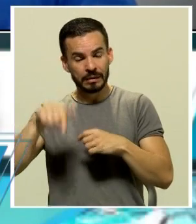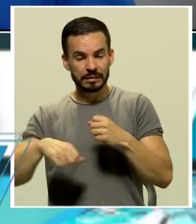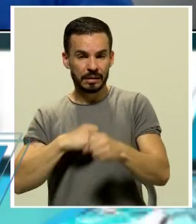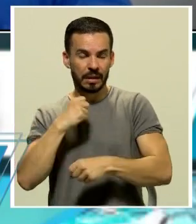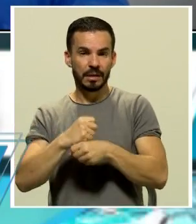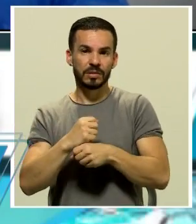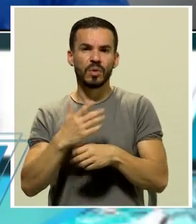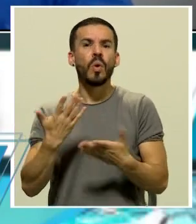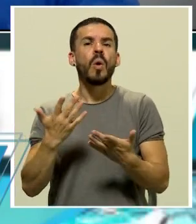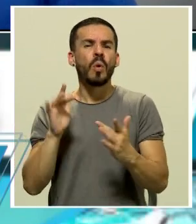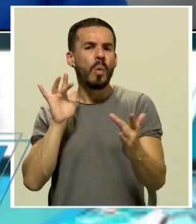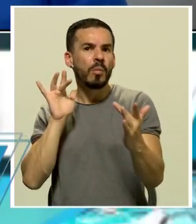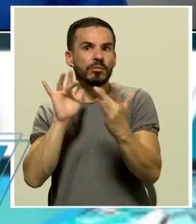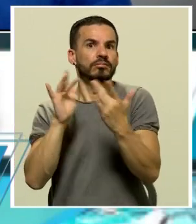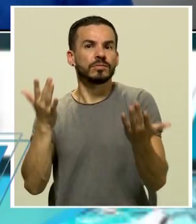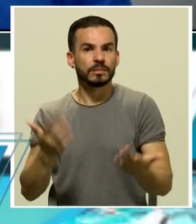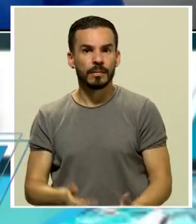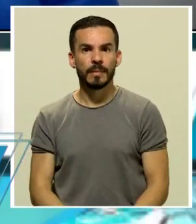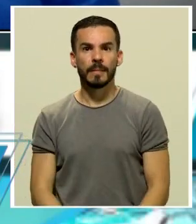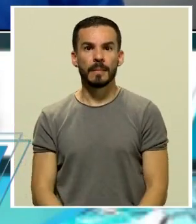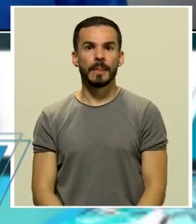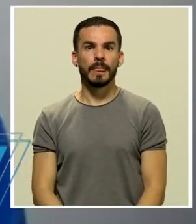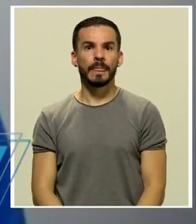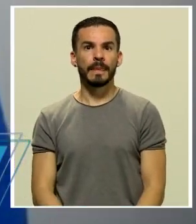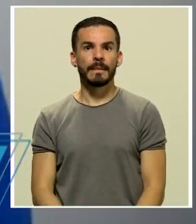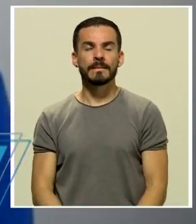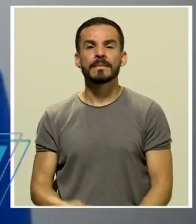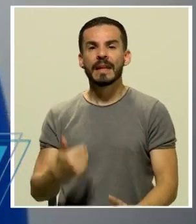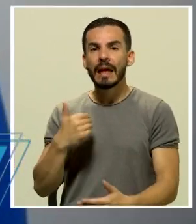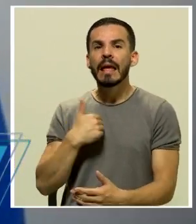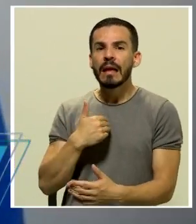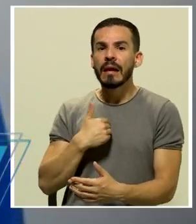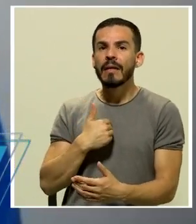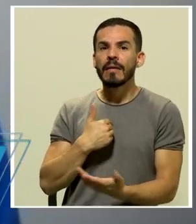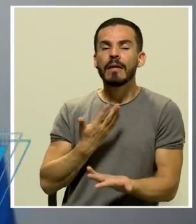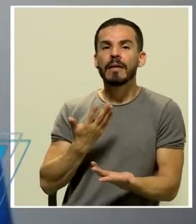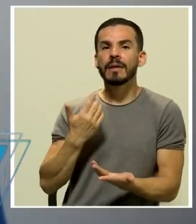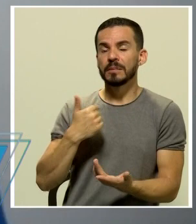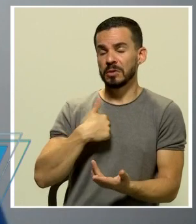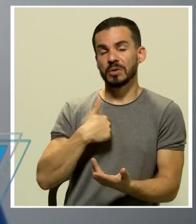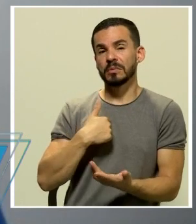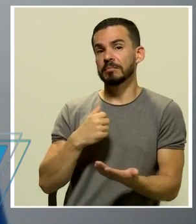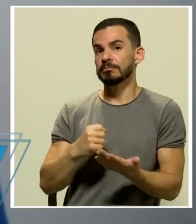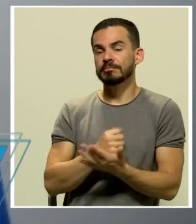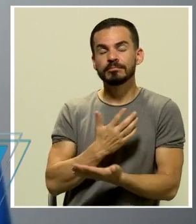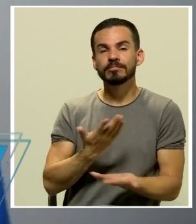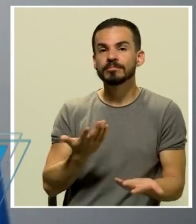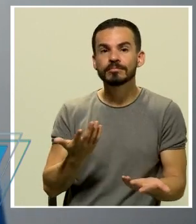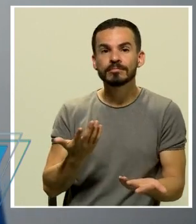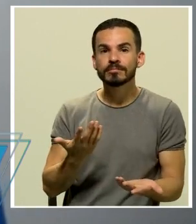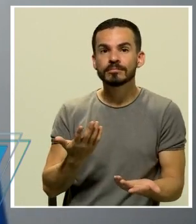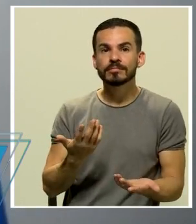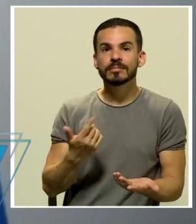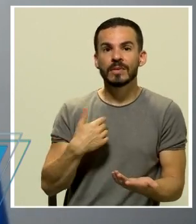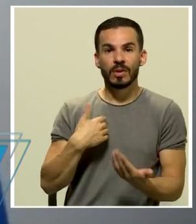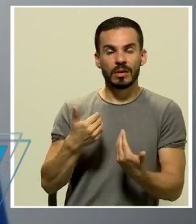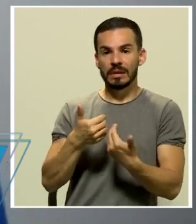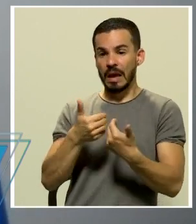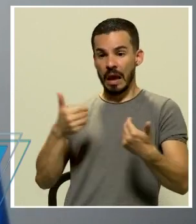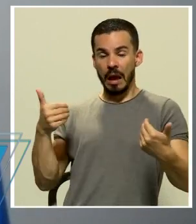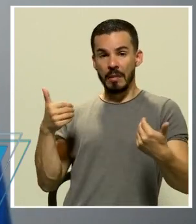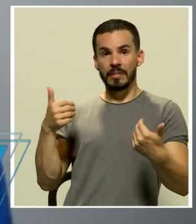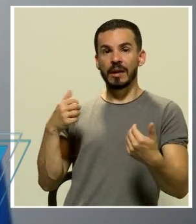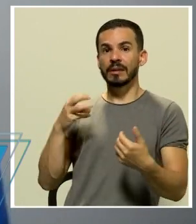¿Cómo los conectamos? Debe haber, pero yo desafortunadamente he estado alejado del